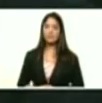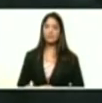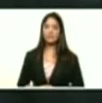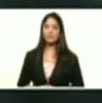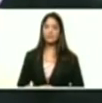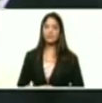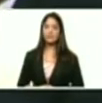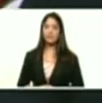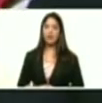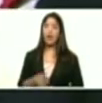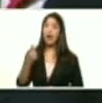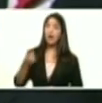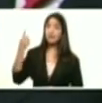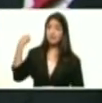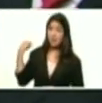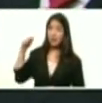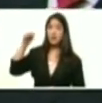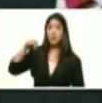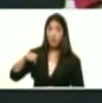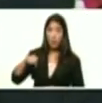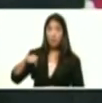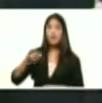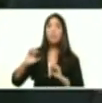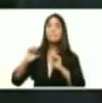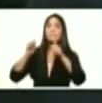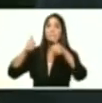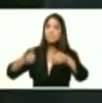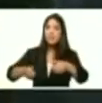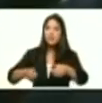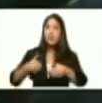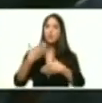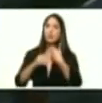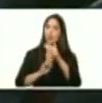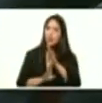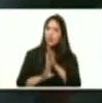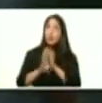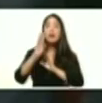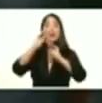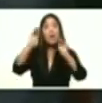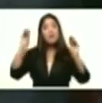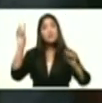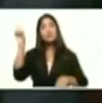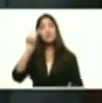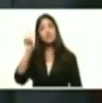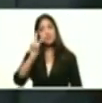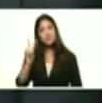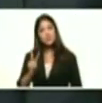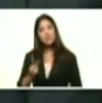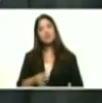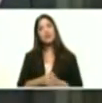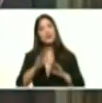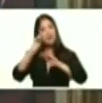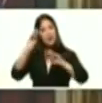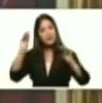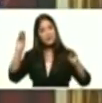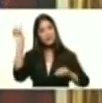entre ayer y hoy, ha empezado, frutificar, así le digo a Venezuela, así le anuncio a Venezuela,